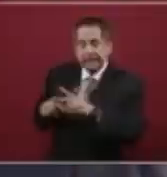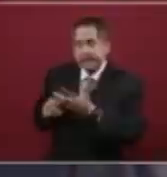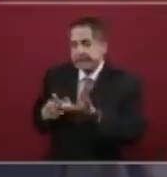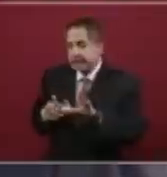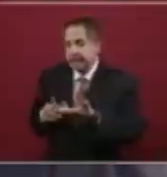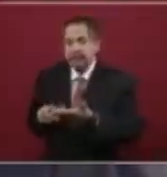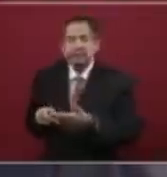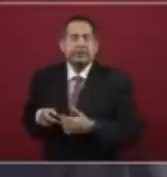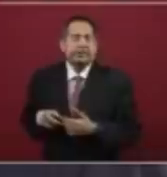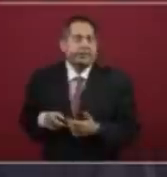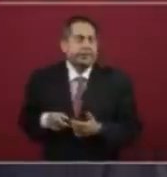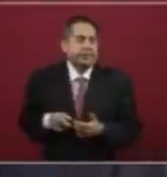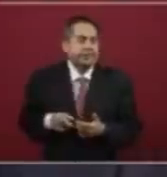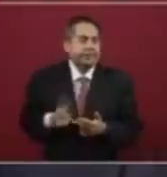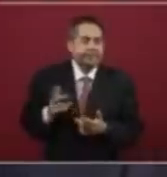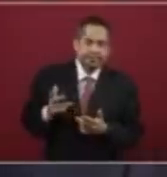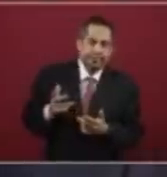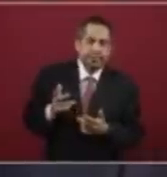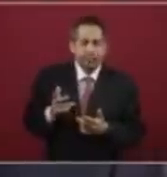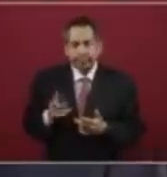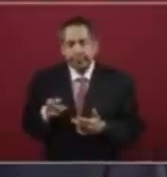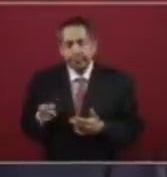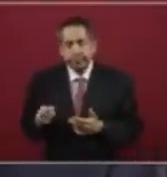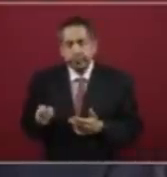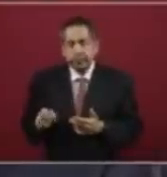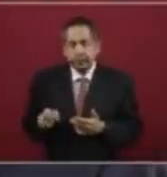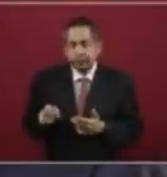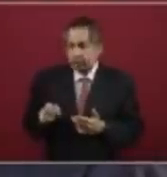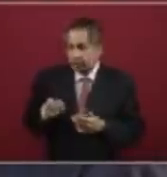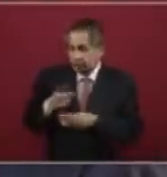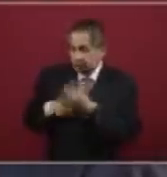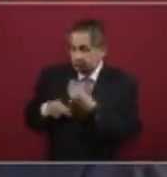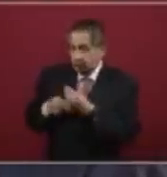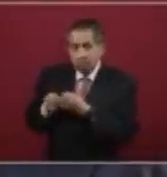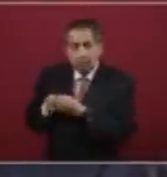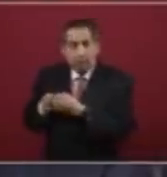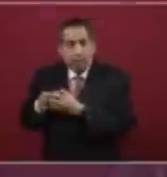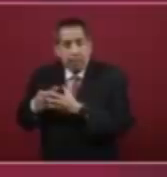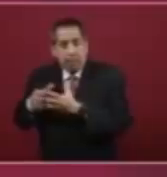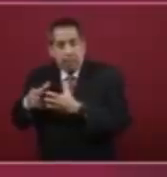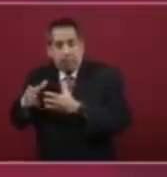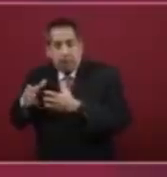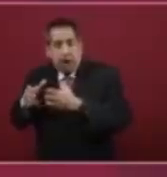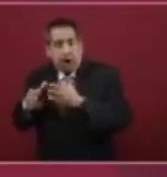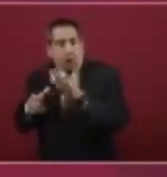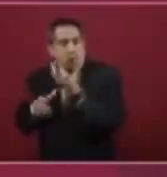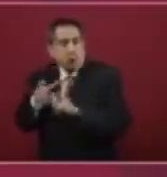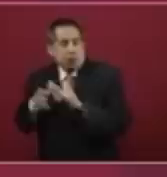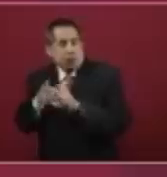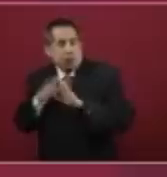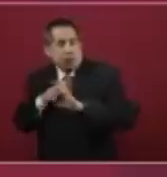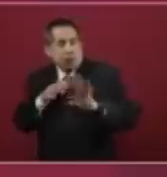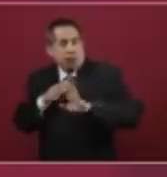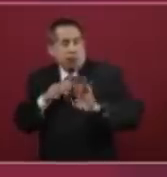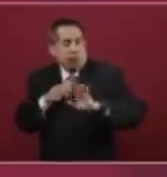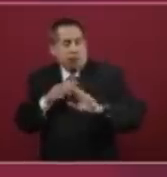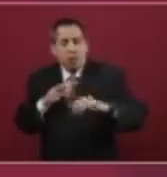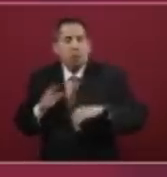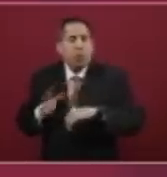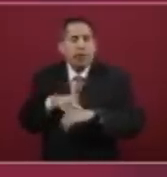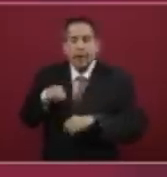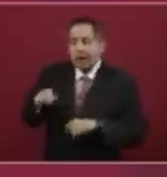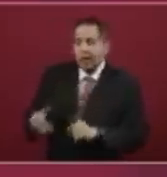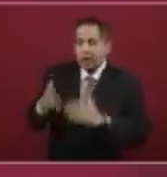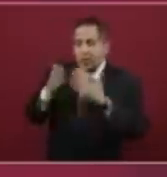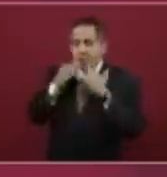Entonces, si están creciendo los flujos migratorios, es porque no hay opciones, no hay